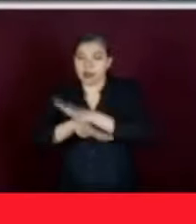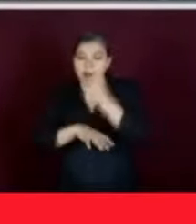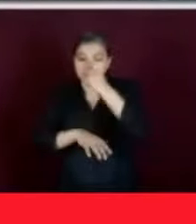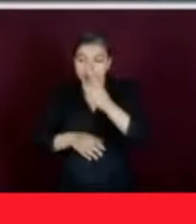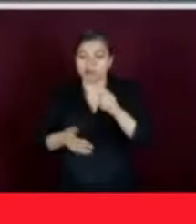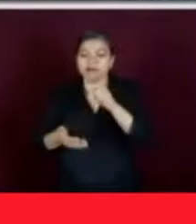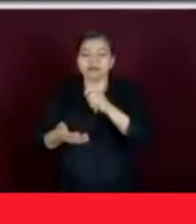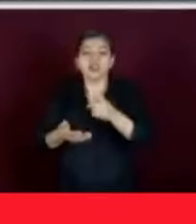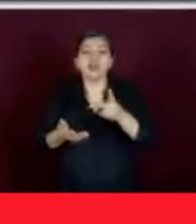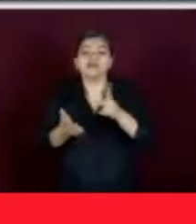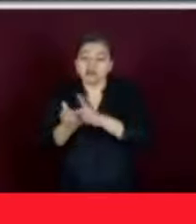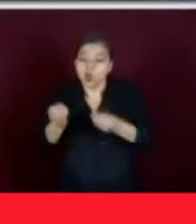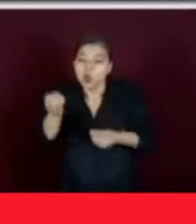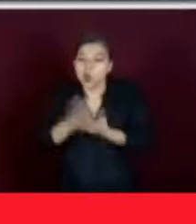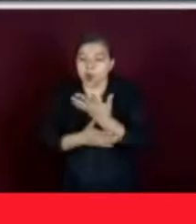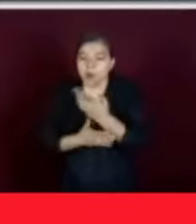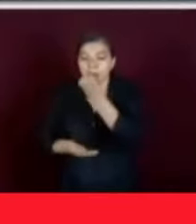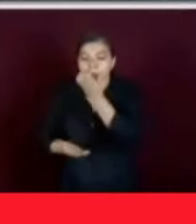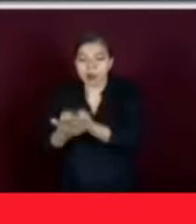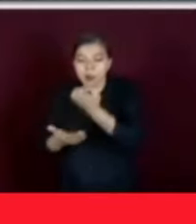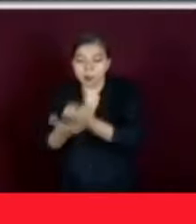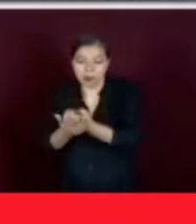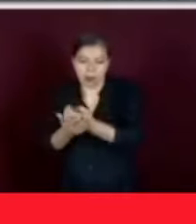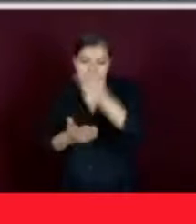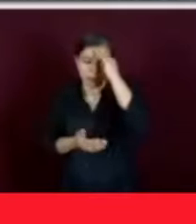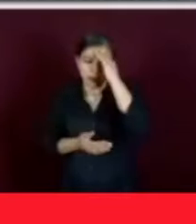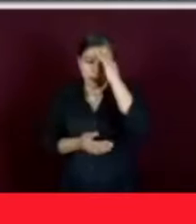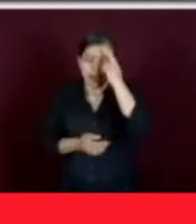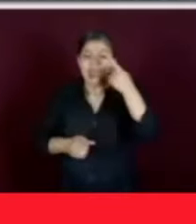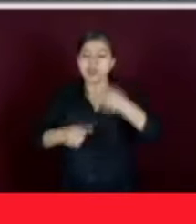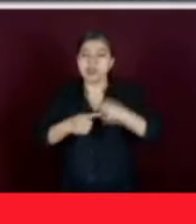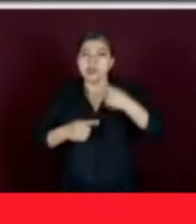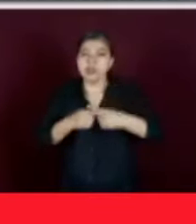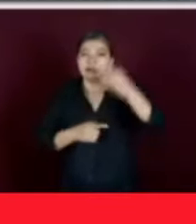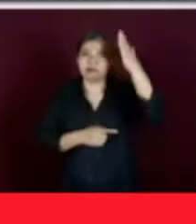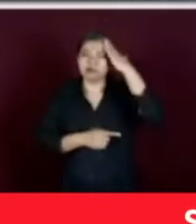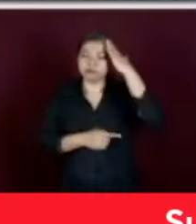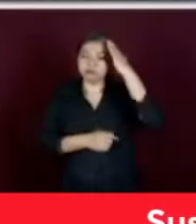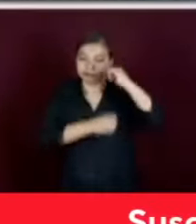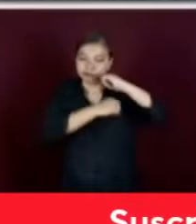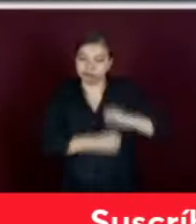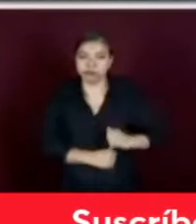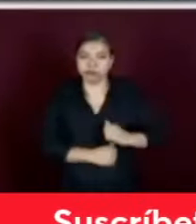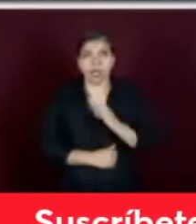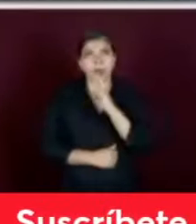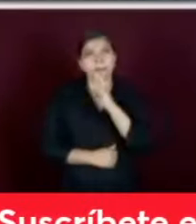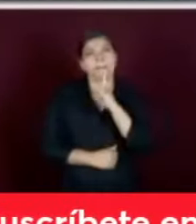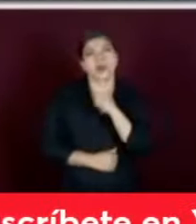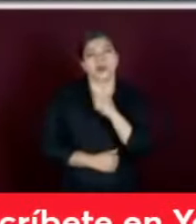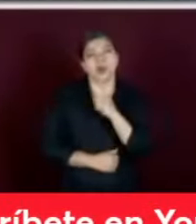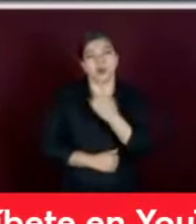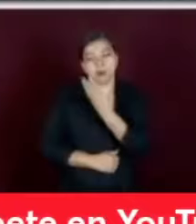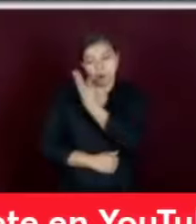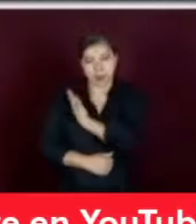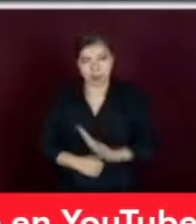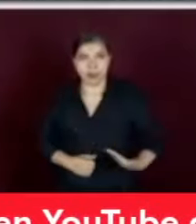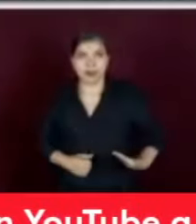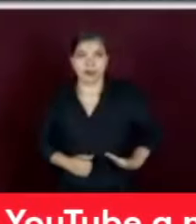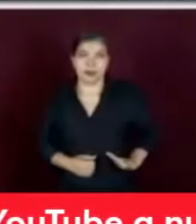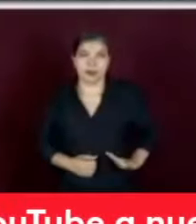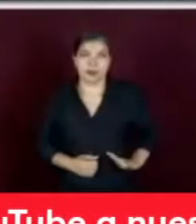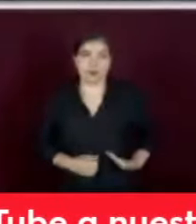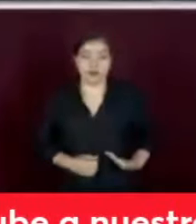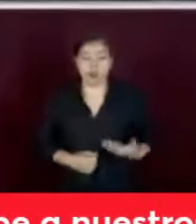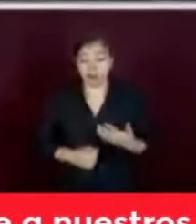economía moral, bajo el liderazgo del mejor presidente